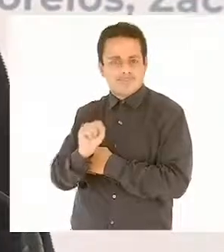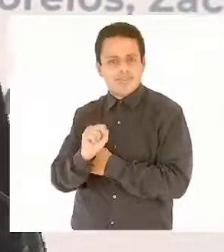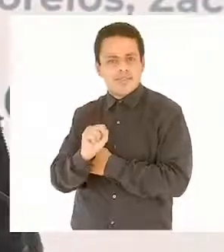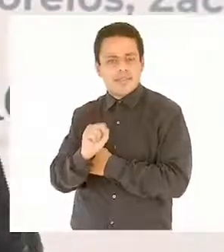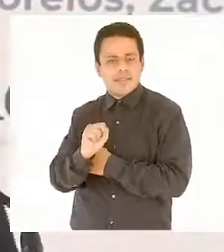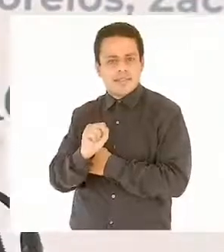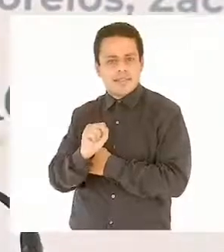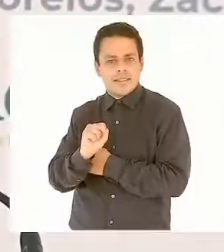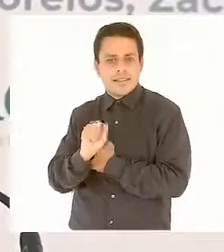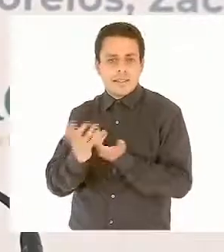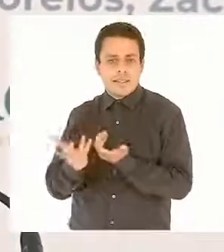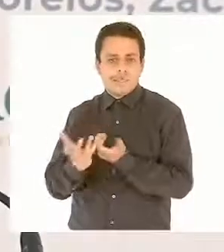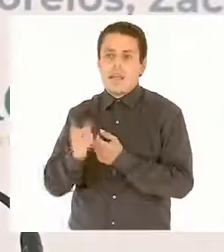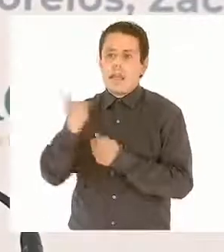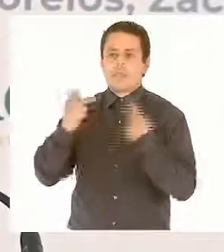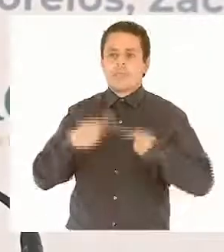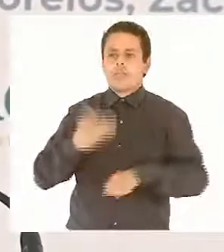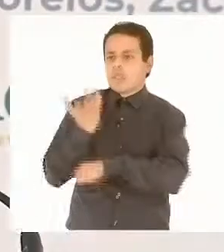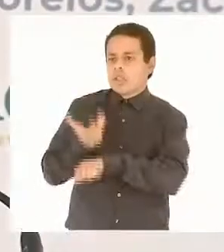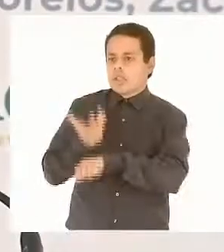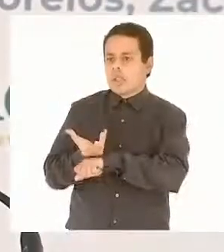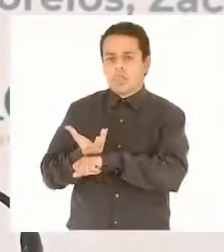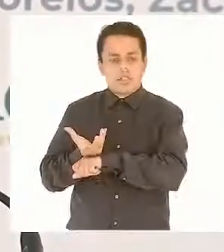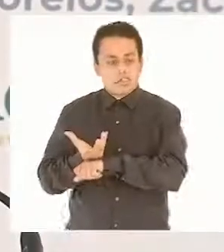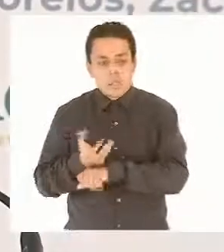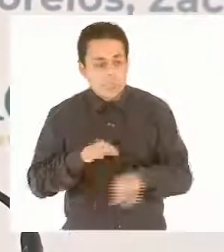mientras los estadounidenses